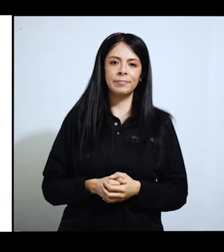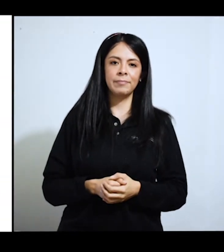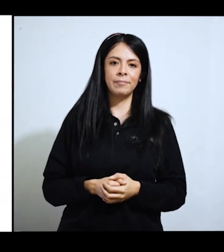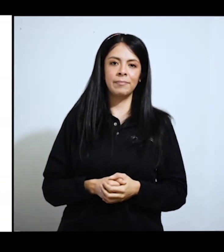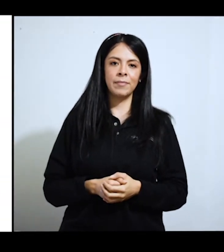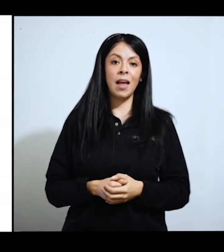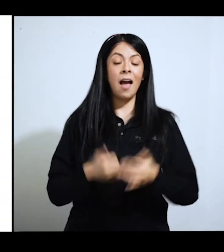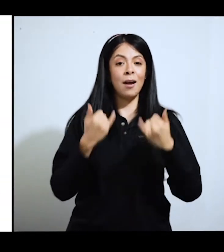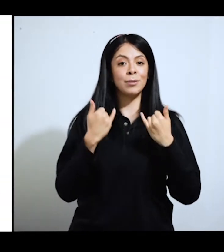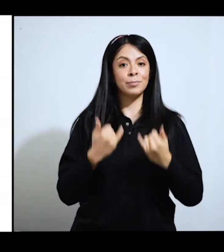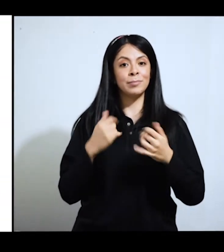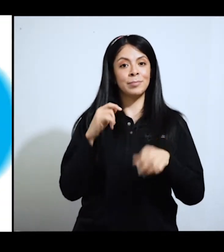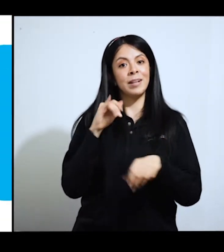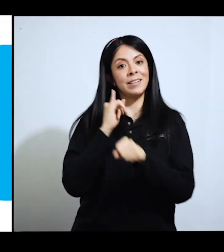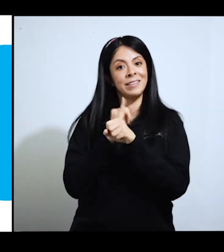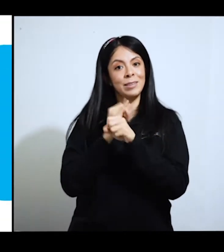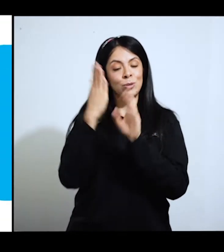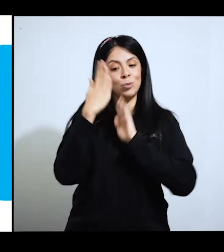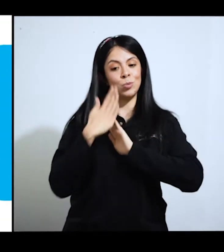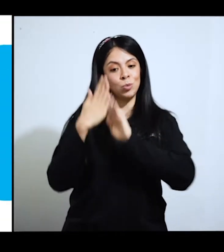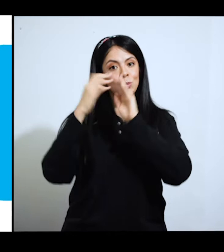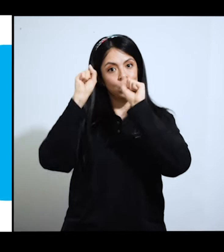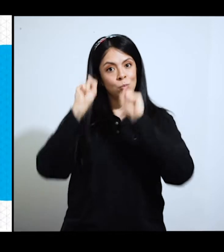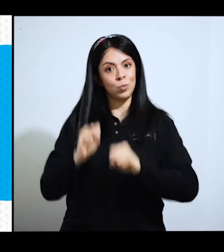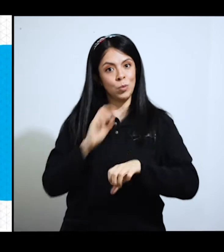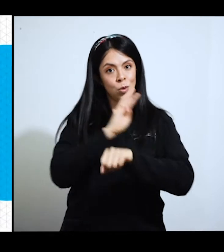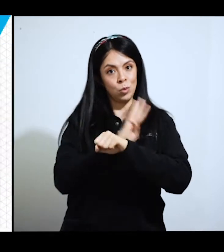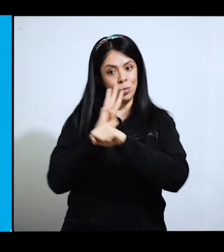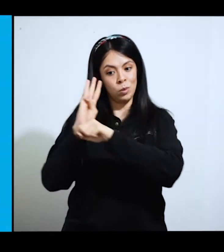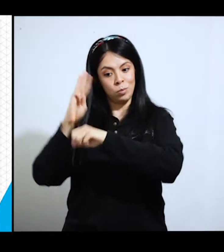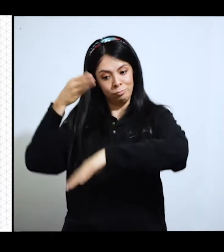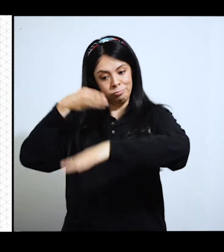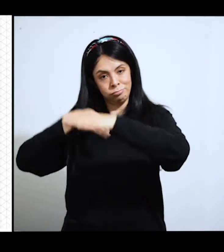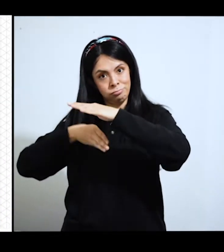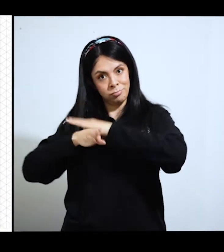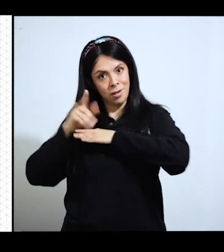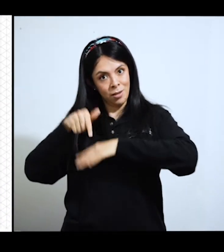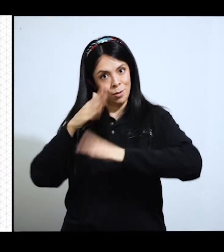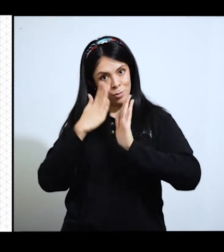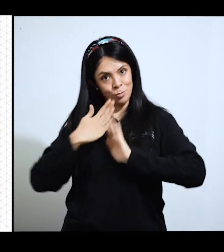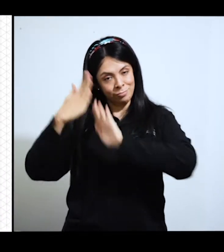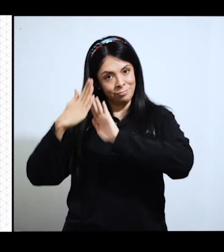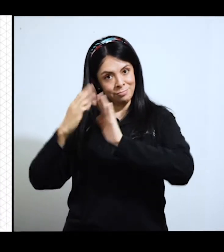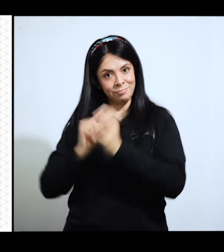en el lugar de su presencia es más rápido y seguro hacer tus donaciones. Entra ya a